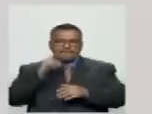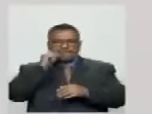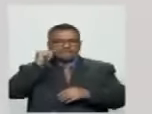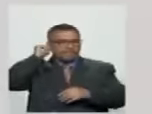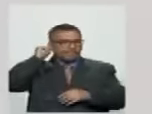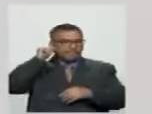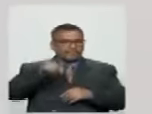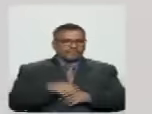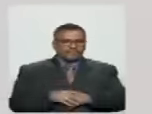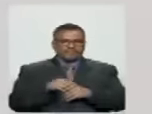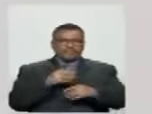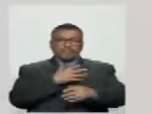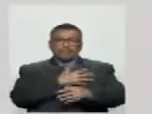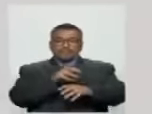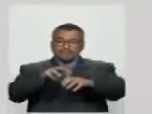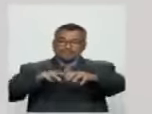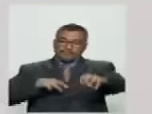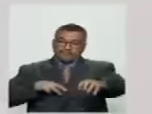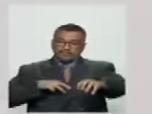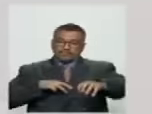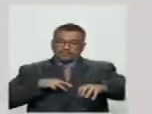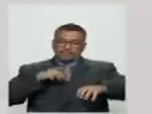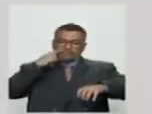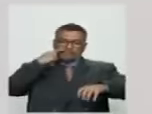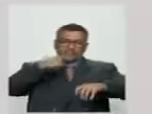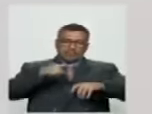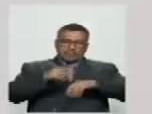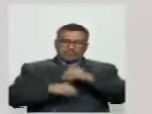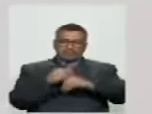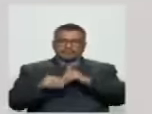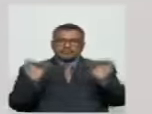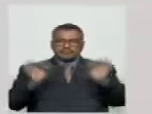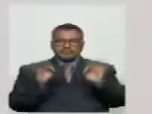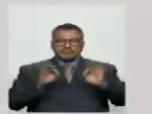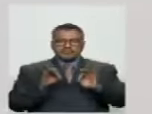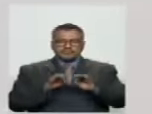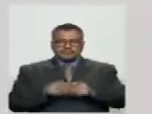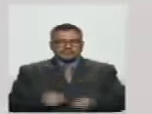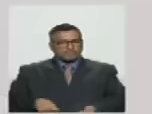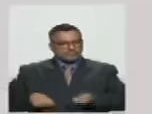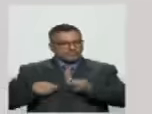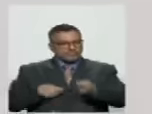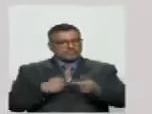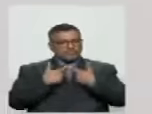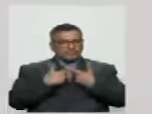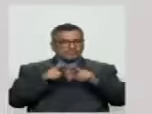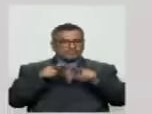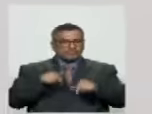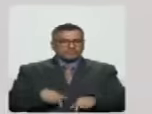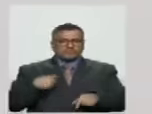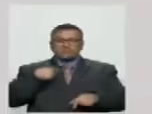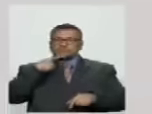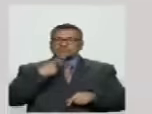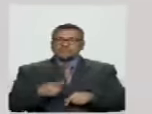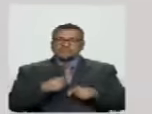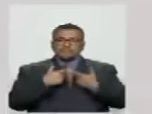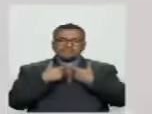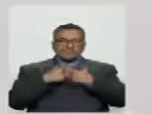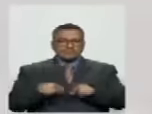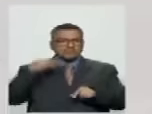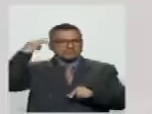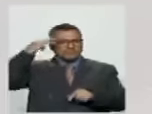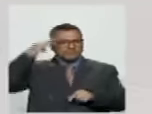venezolanos. Con el mayor descaro lo hacen. No hay nada que atente más contra la libertad de expresión. La libertad de